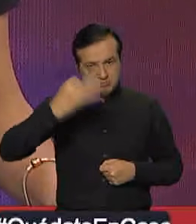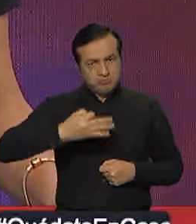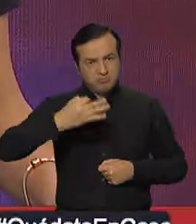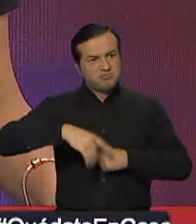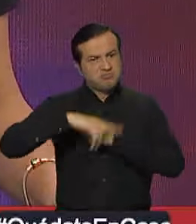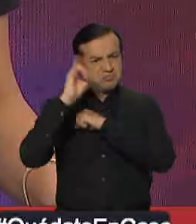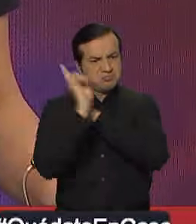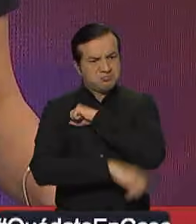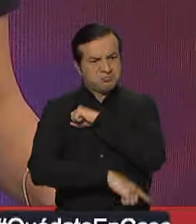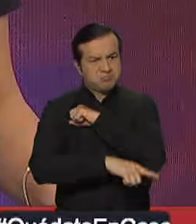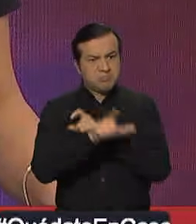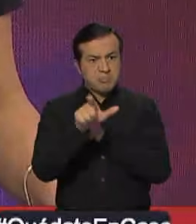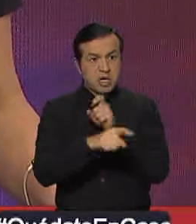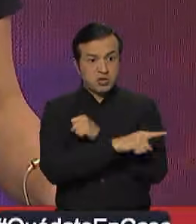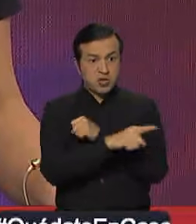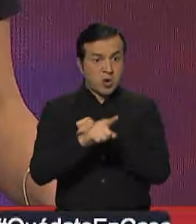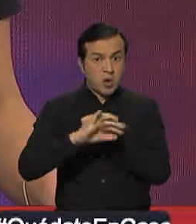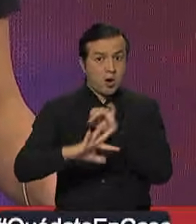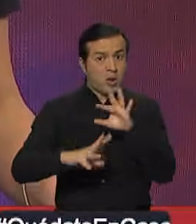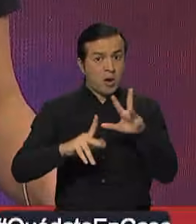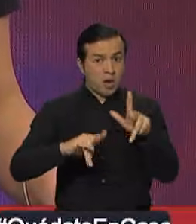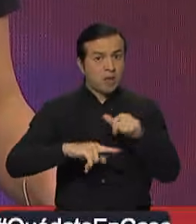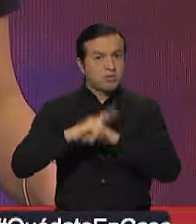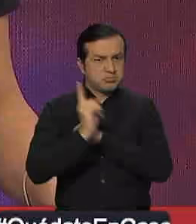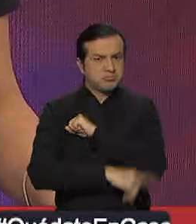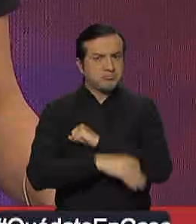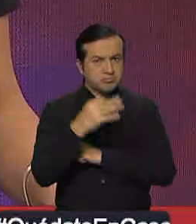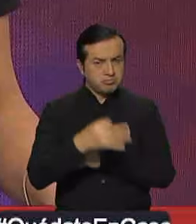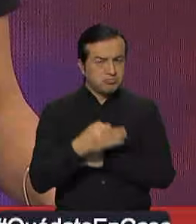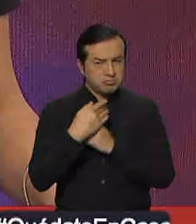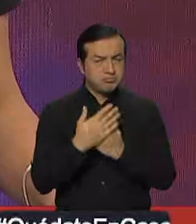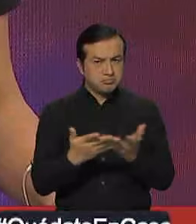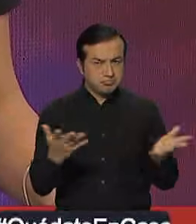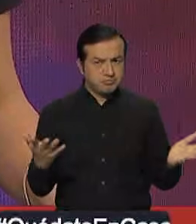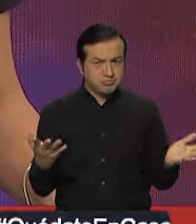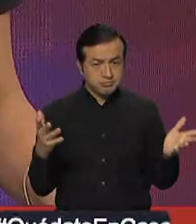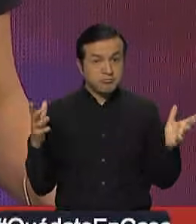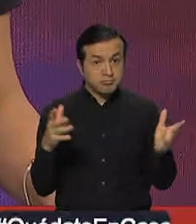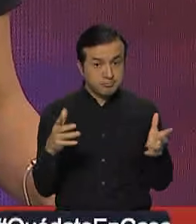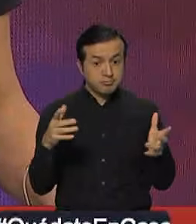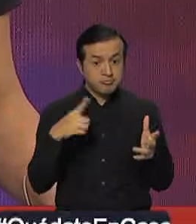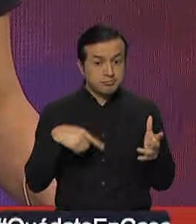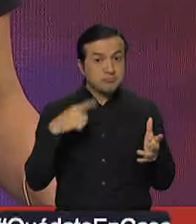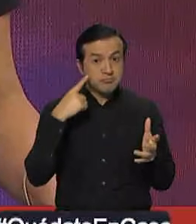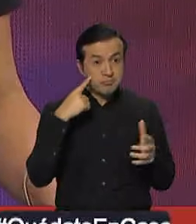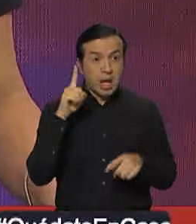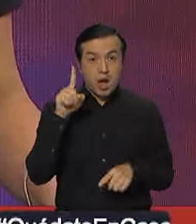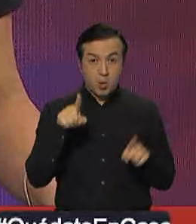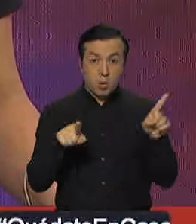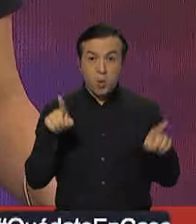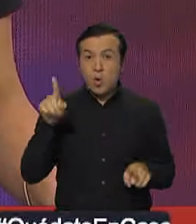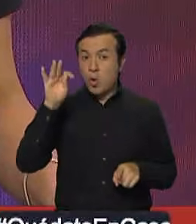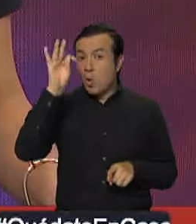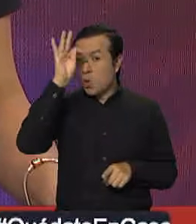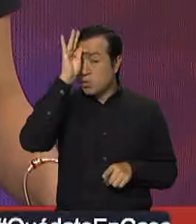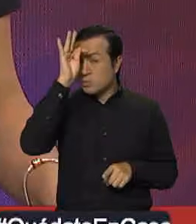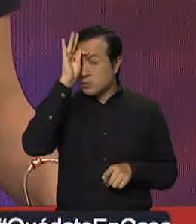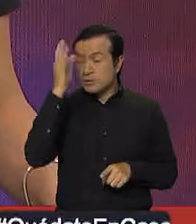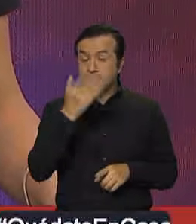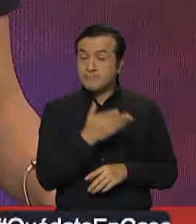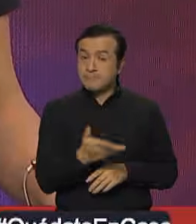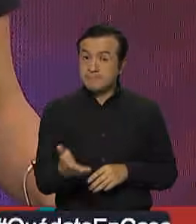los responsables en los actos de presuntos sobreprecios en la adquisición de insumos de determinados hospitales de la Seguridad